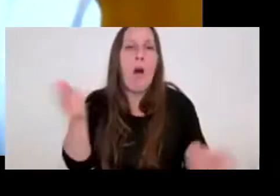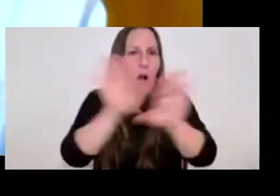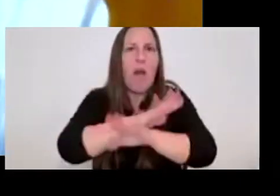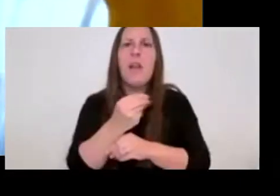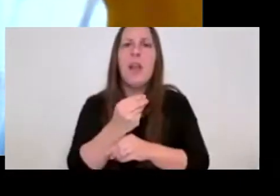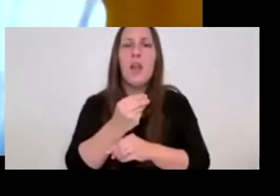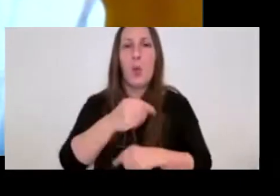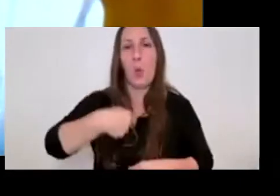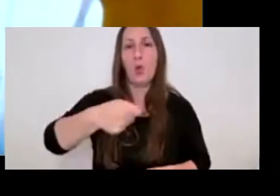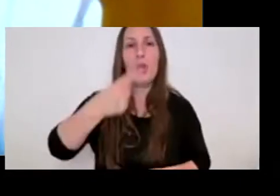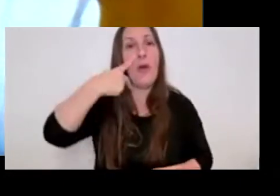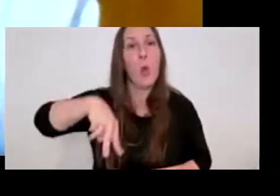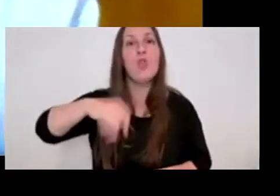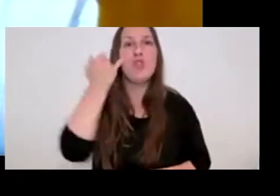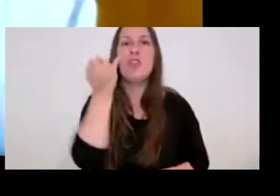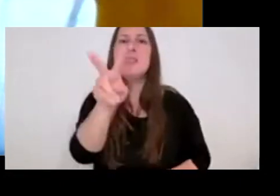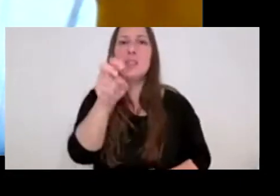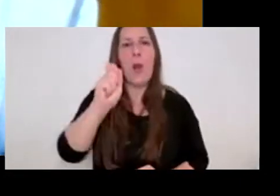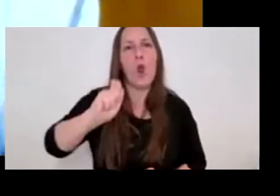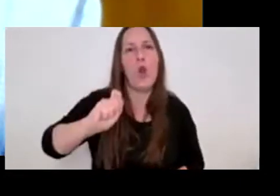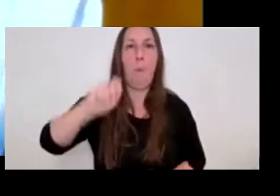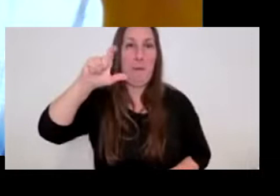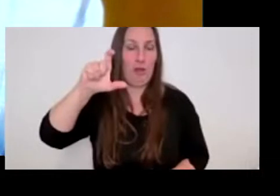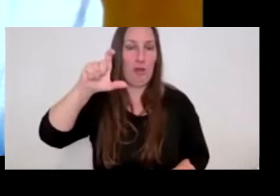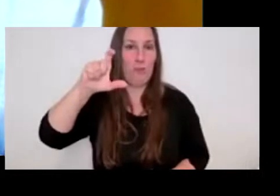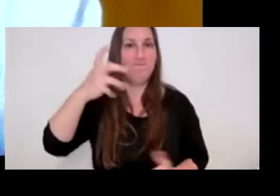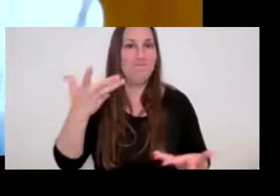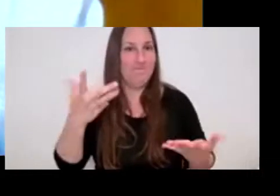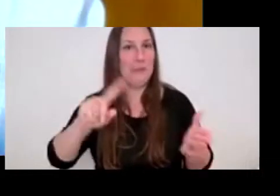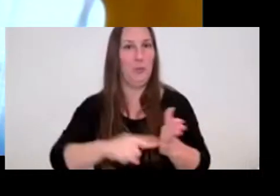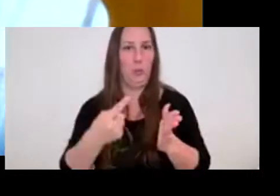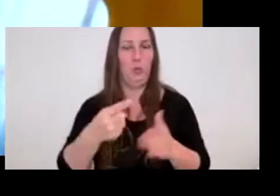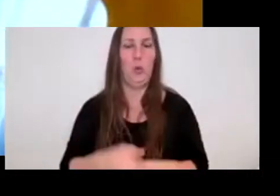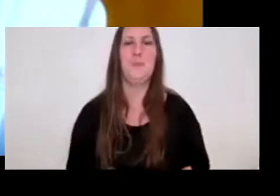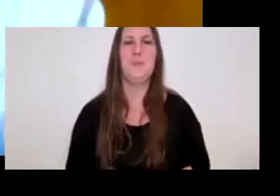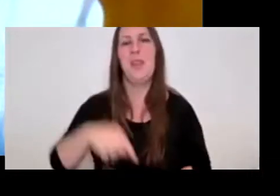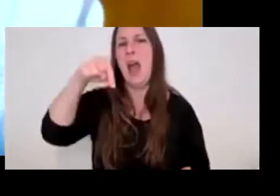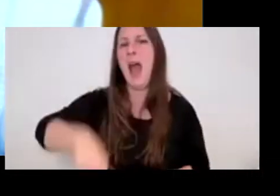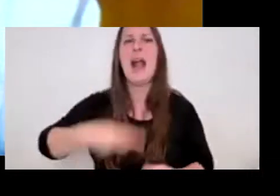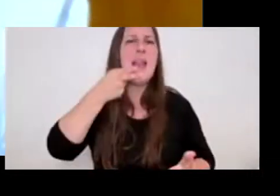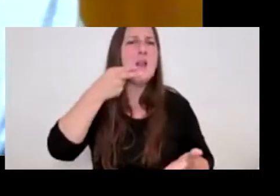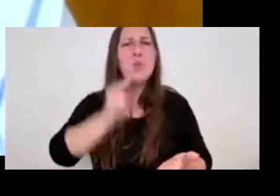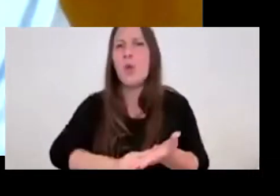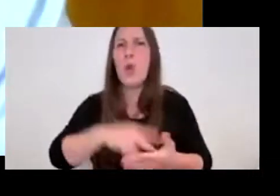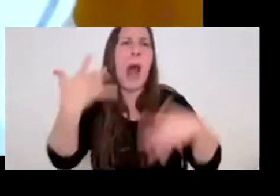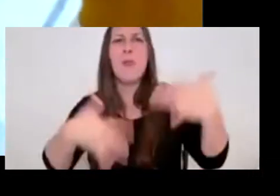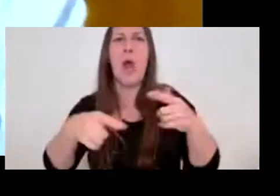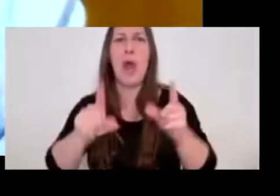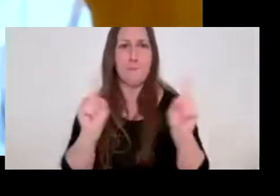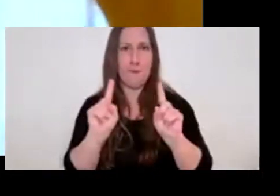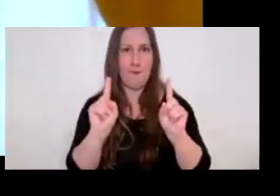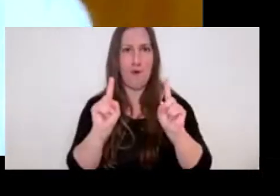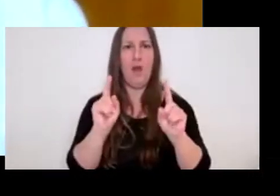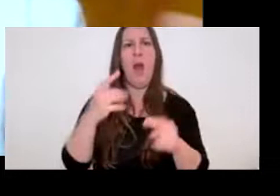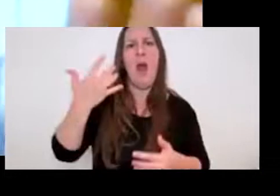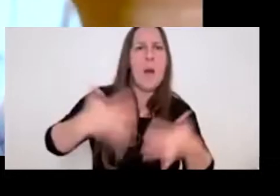estaría cobrándose incrementada, digamos, ¿no es cierto? Claro. Acá en impuestos no hay que apurarse, ¿no? Porque los que se apuraron a compensar o a